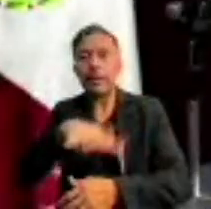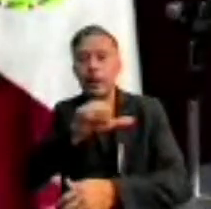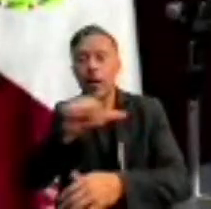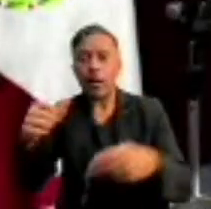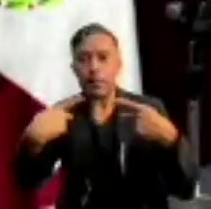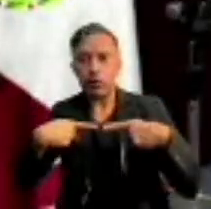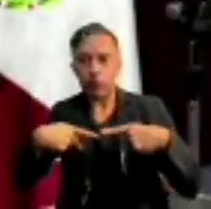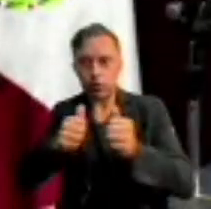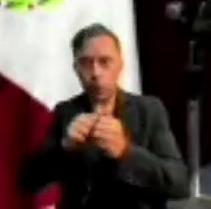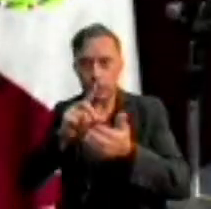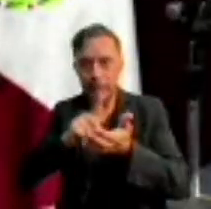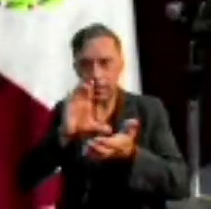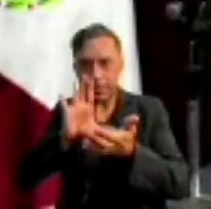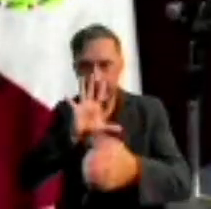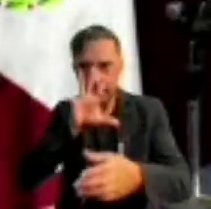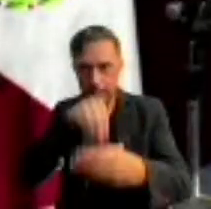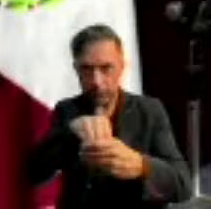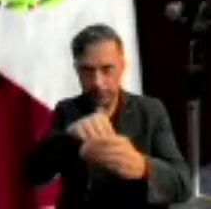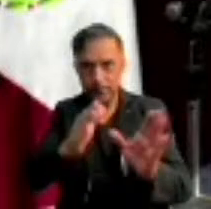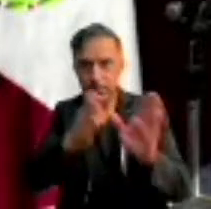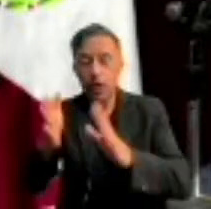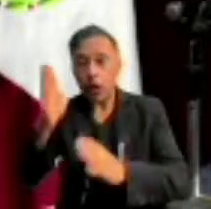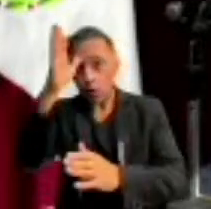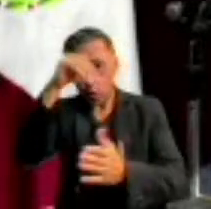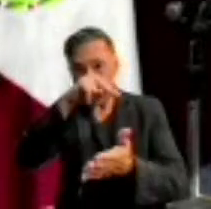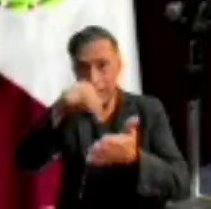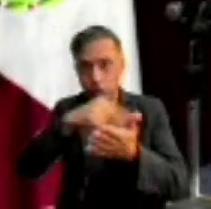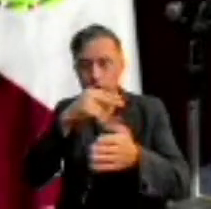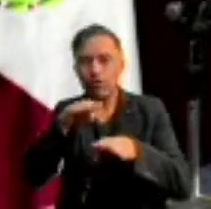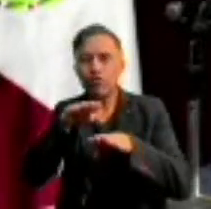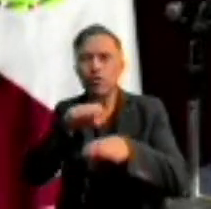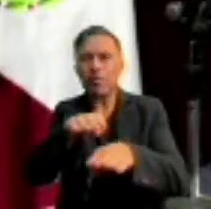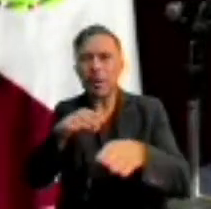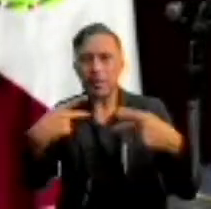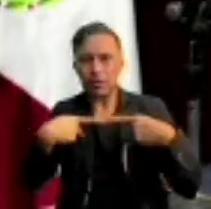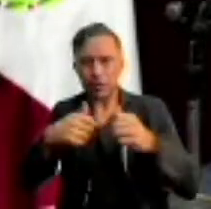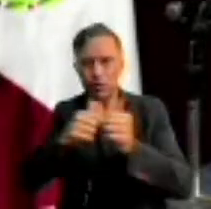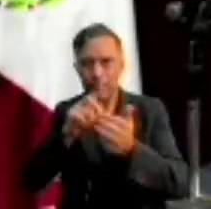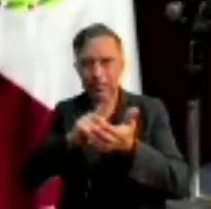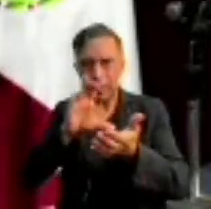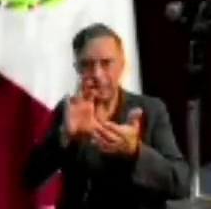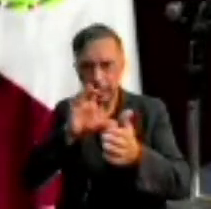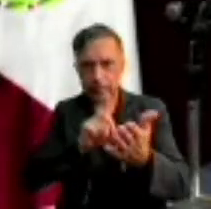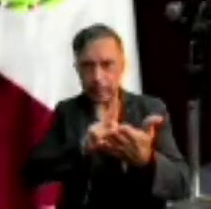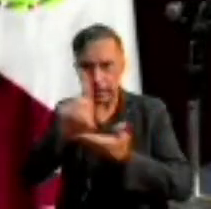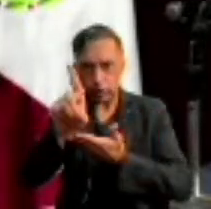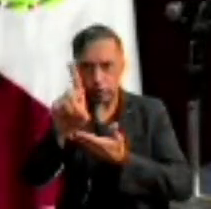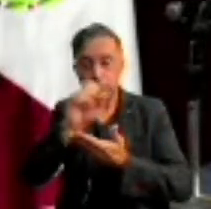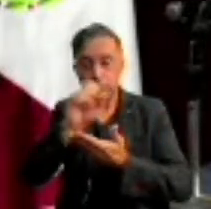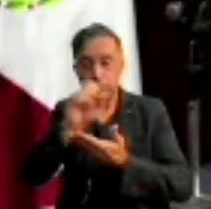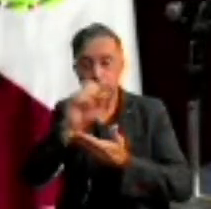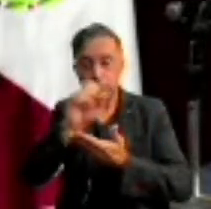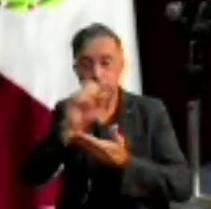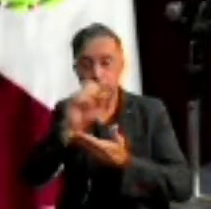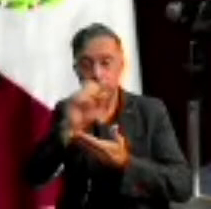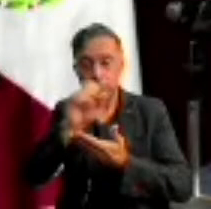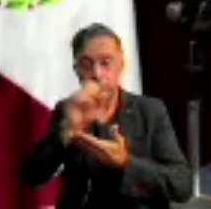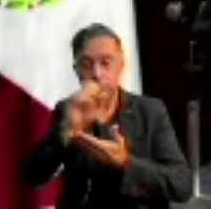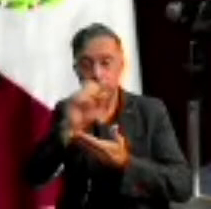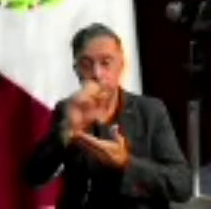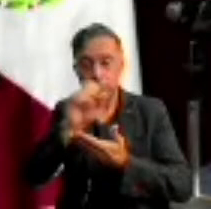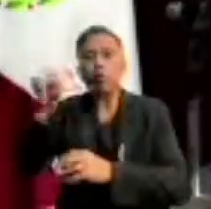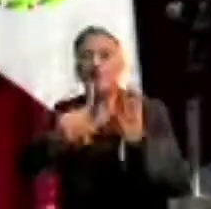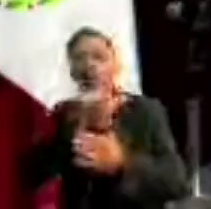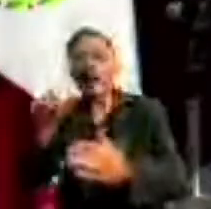discapacidad la convención sobre los derechos de las personas con discapacidad y la declaración de las Naciones Unidas sobre los derechos de los pueblos